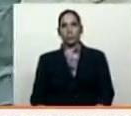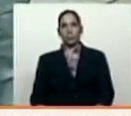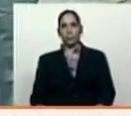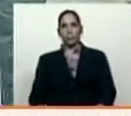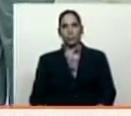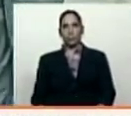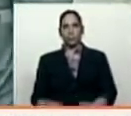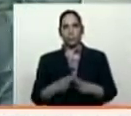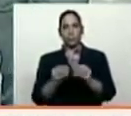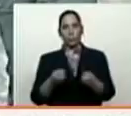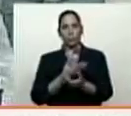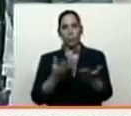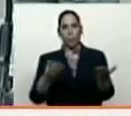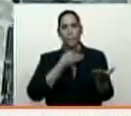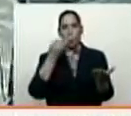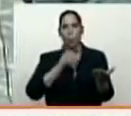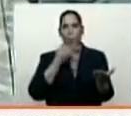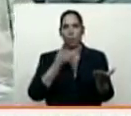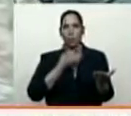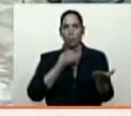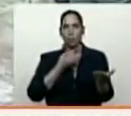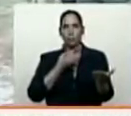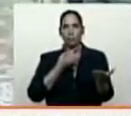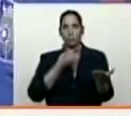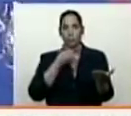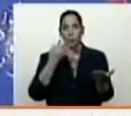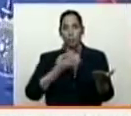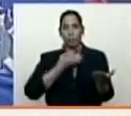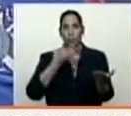A todas y a todos, buenas tardes. Buenas tardes ya, ¿verdad?